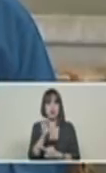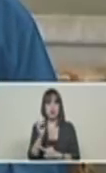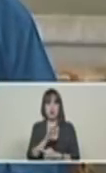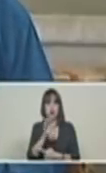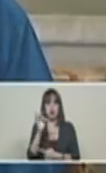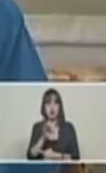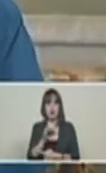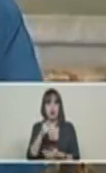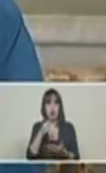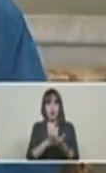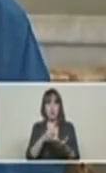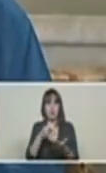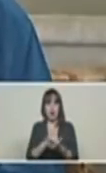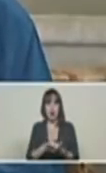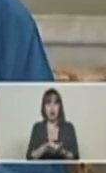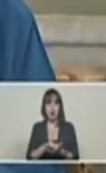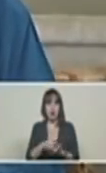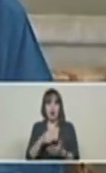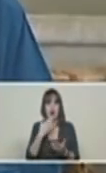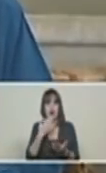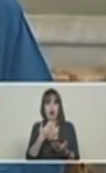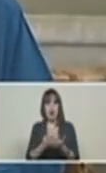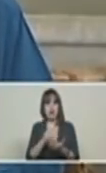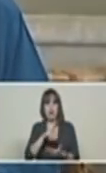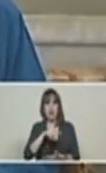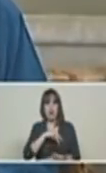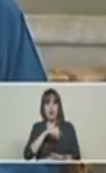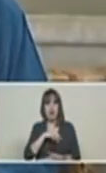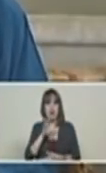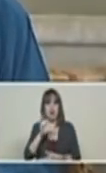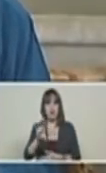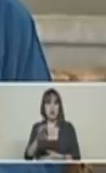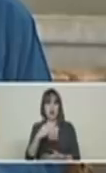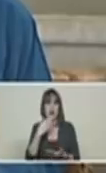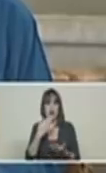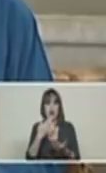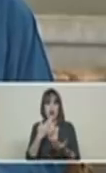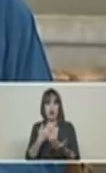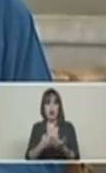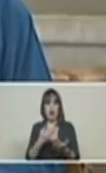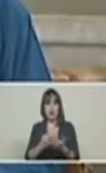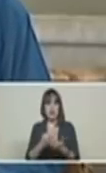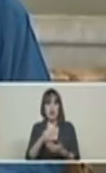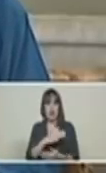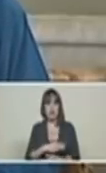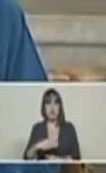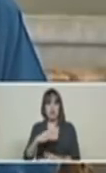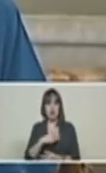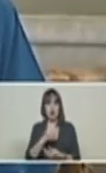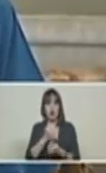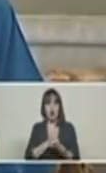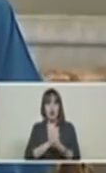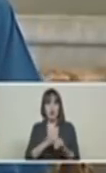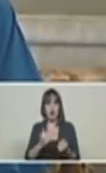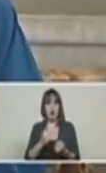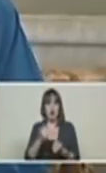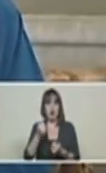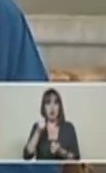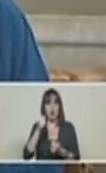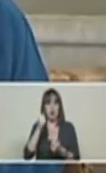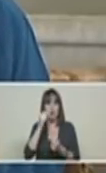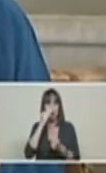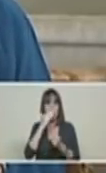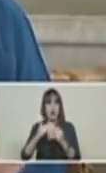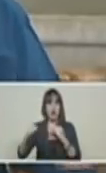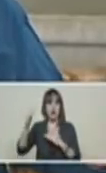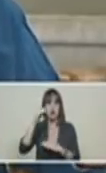pensiones, gracias al carnet de la patria, gracias a la gran misión en amor mayor, gracias al Instituto Venezolano de los Seguros